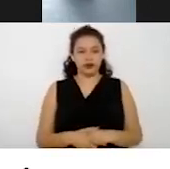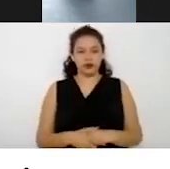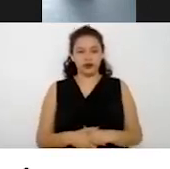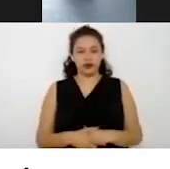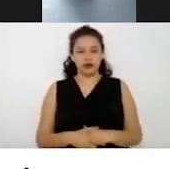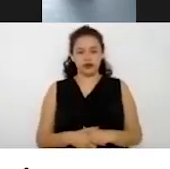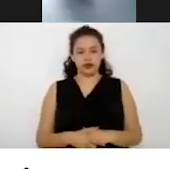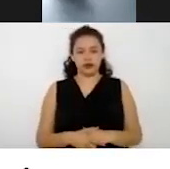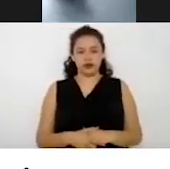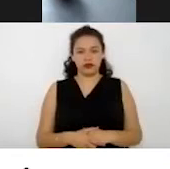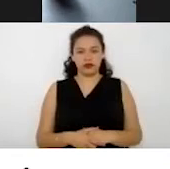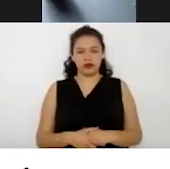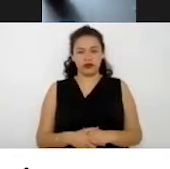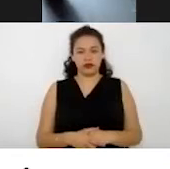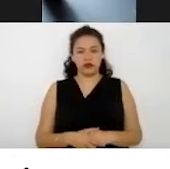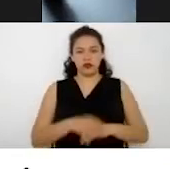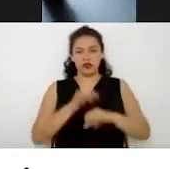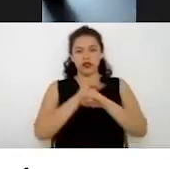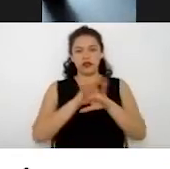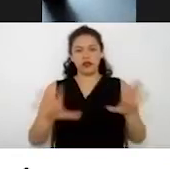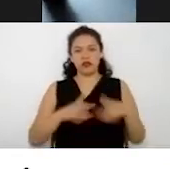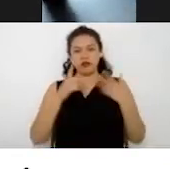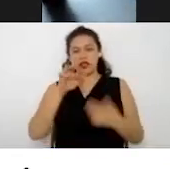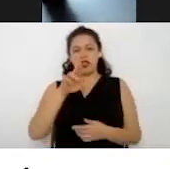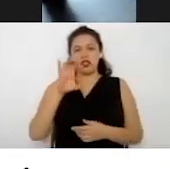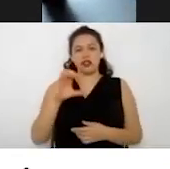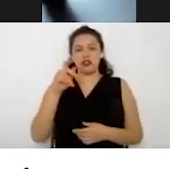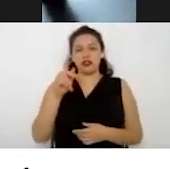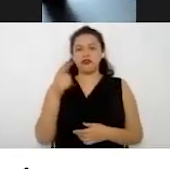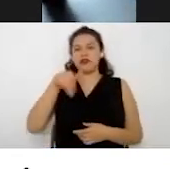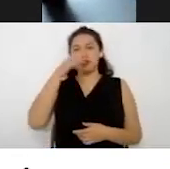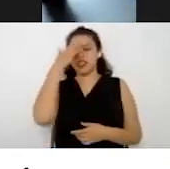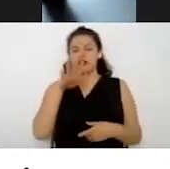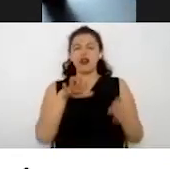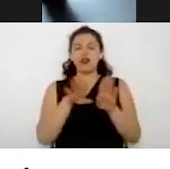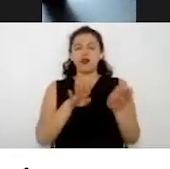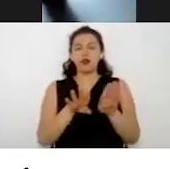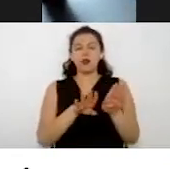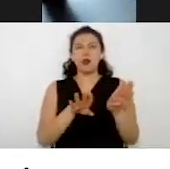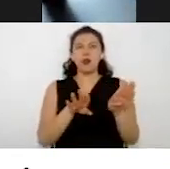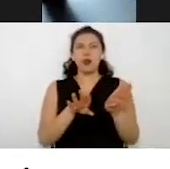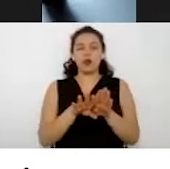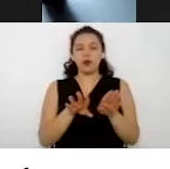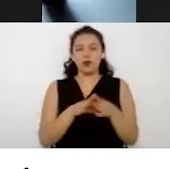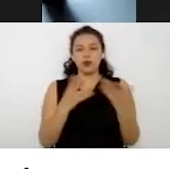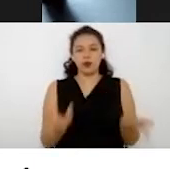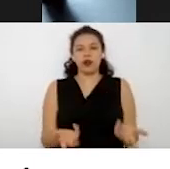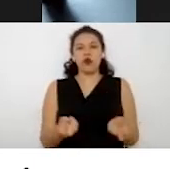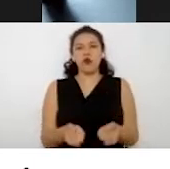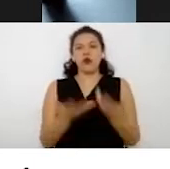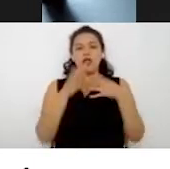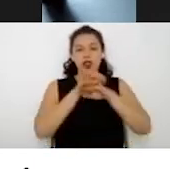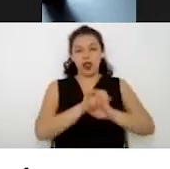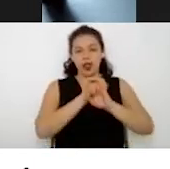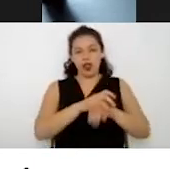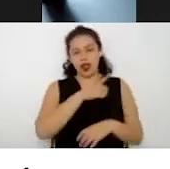¿Qué información ustedes tienen acerca de cómo aplicar el RCP? ¿A qué me refiero con esto? ¿Cuántas compresiones tienen que hacer?